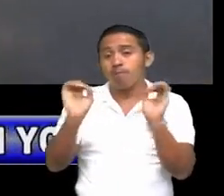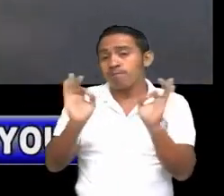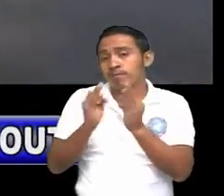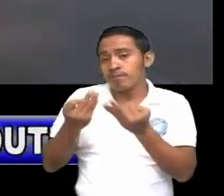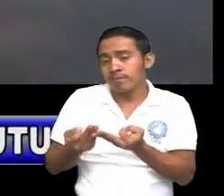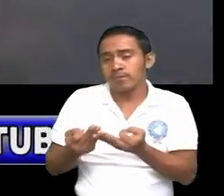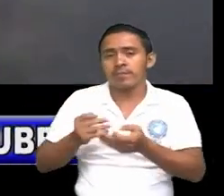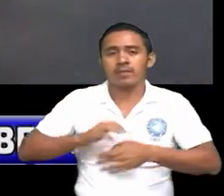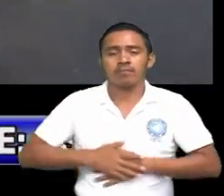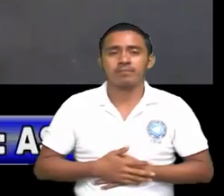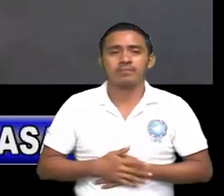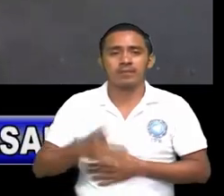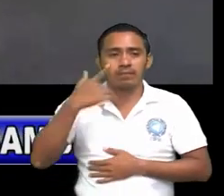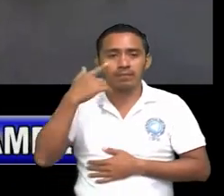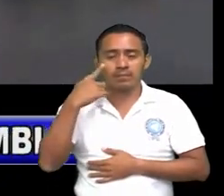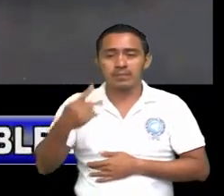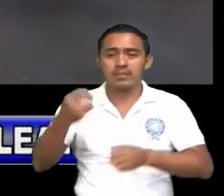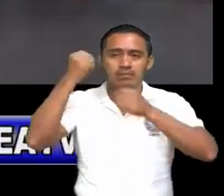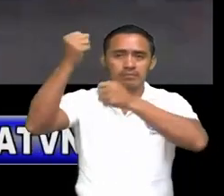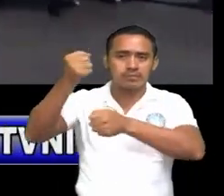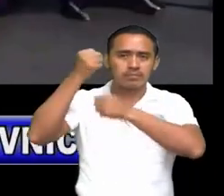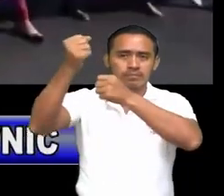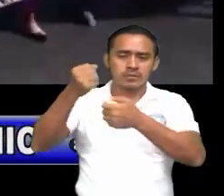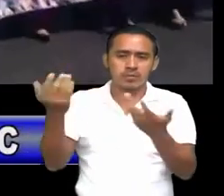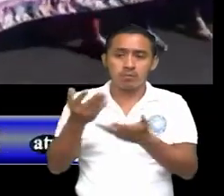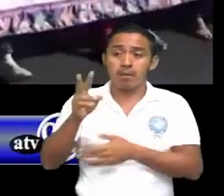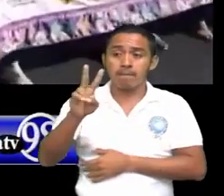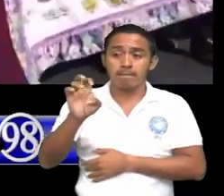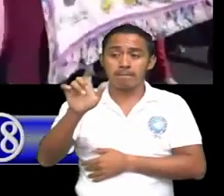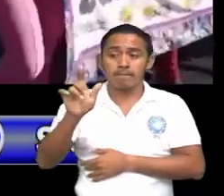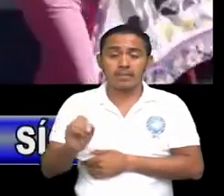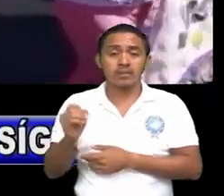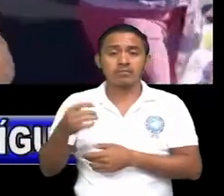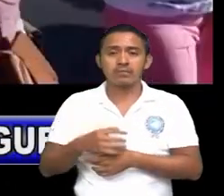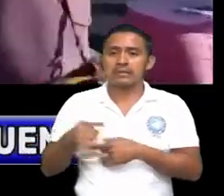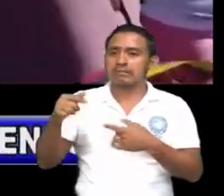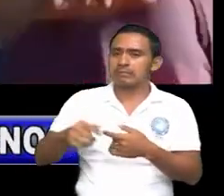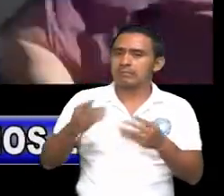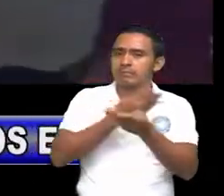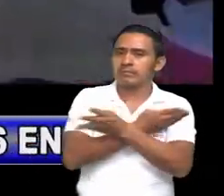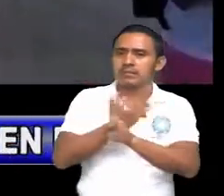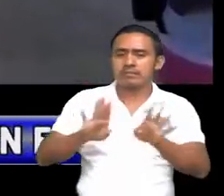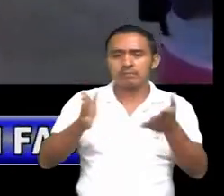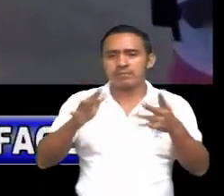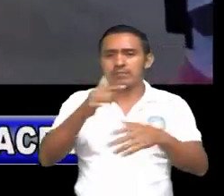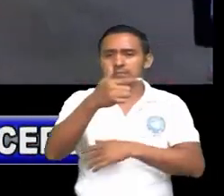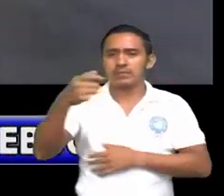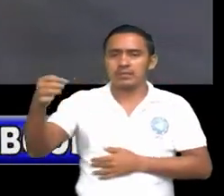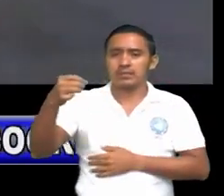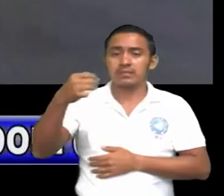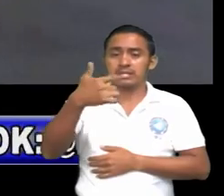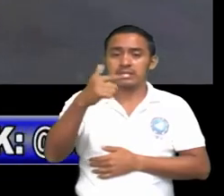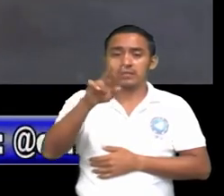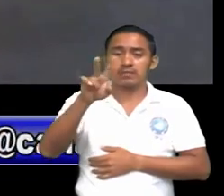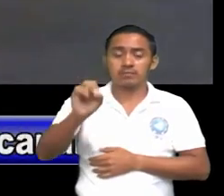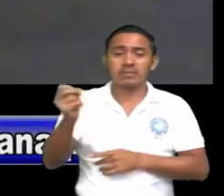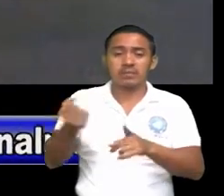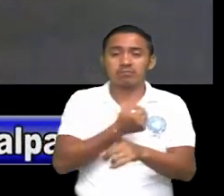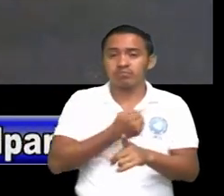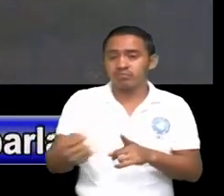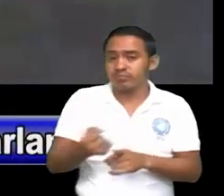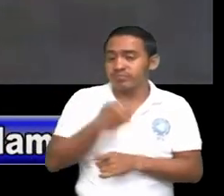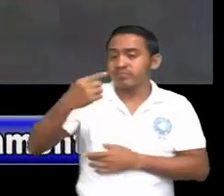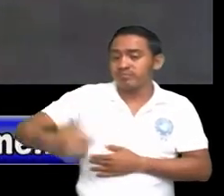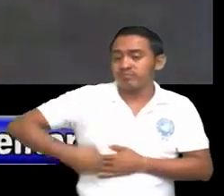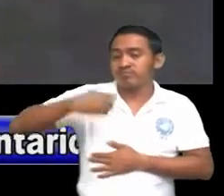Al respecto, se esperan marchas en contra del veto, debido a que en Brasil se registra un promedio diario de 720 agresiones por violencia